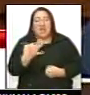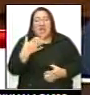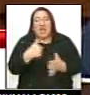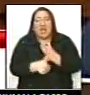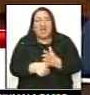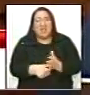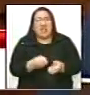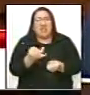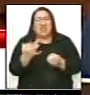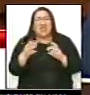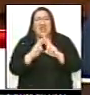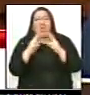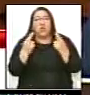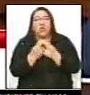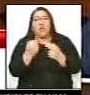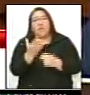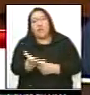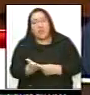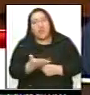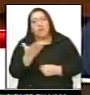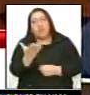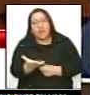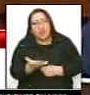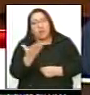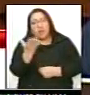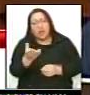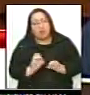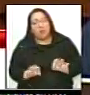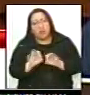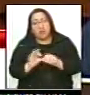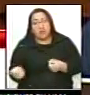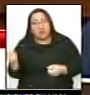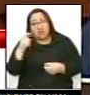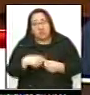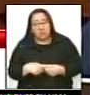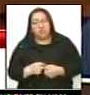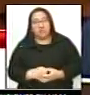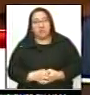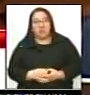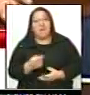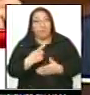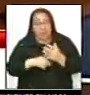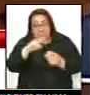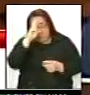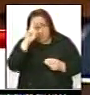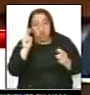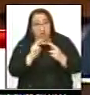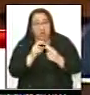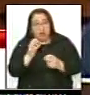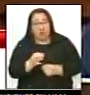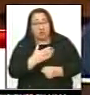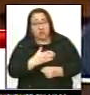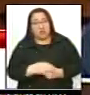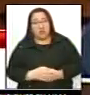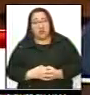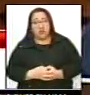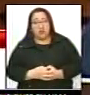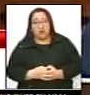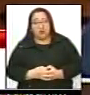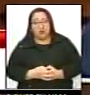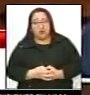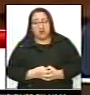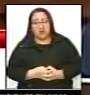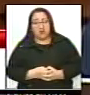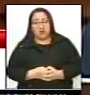de reuniones, requiriéndole que era importante que participemos para que el Perú conozca la verdad, presidente. Pero no